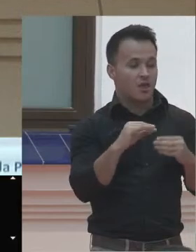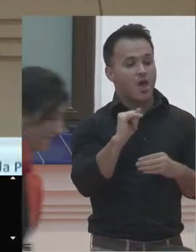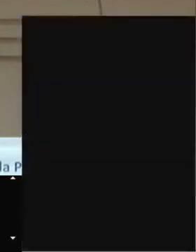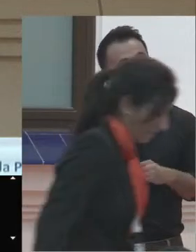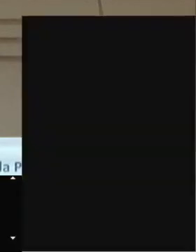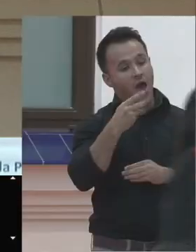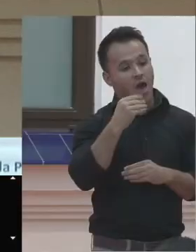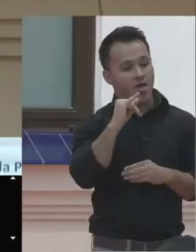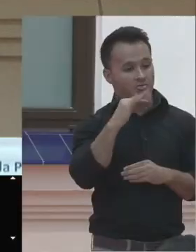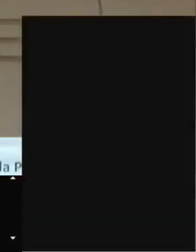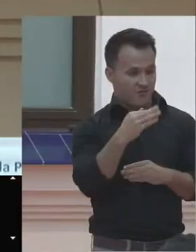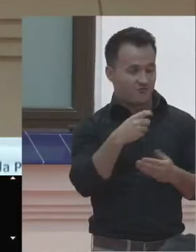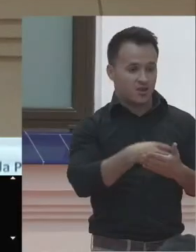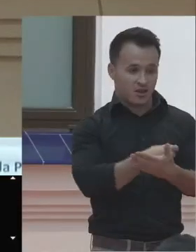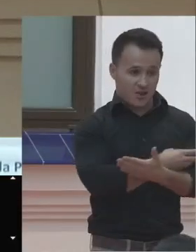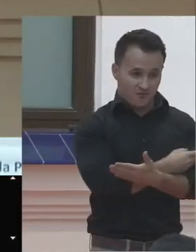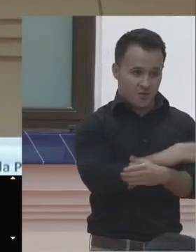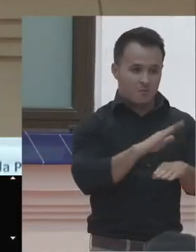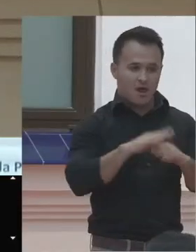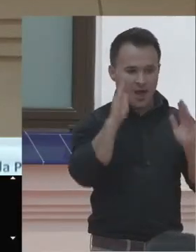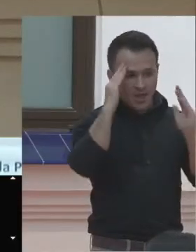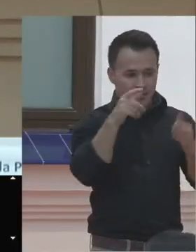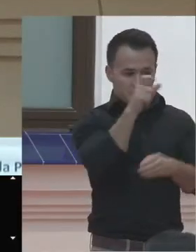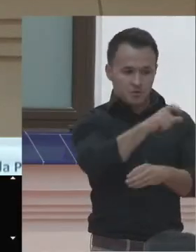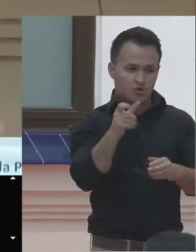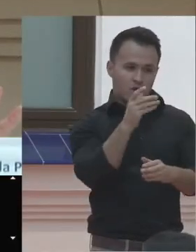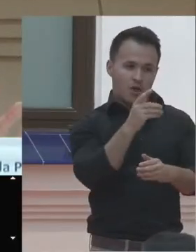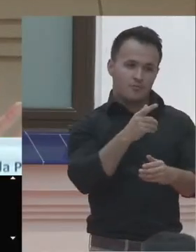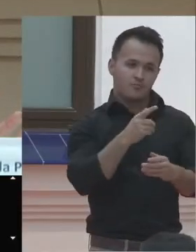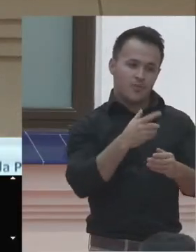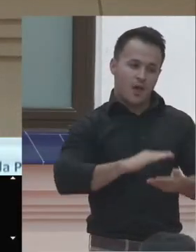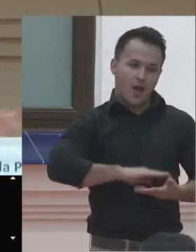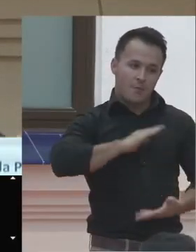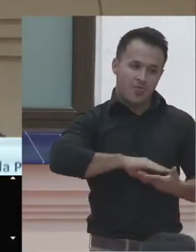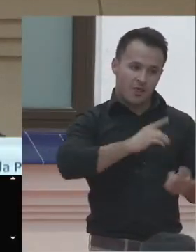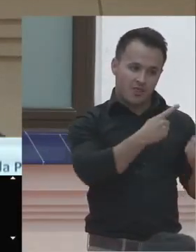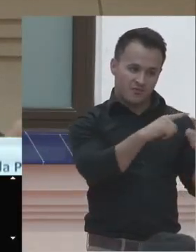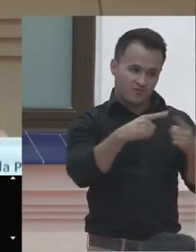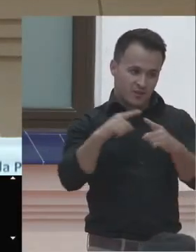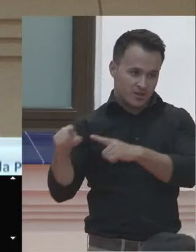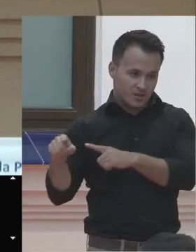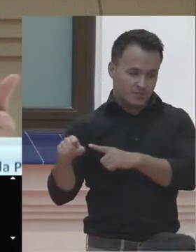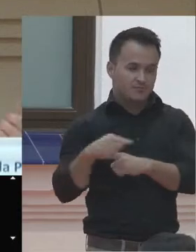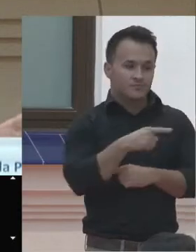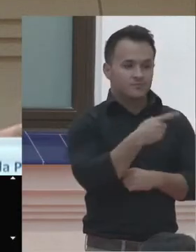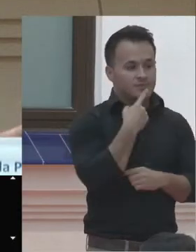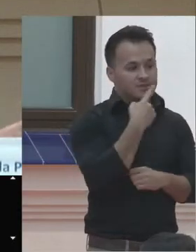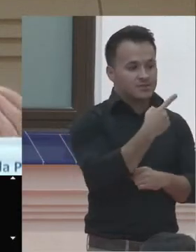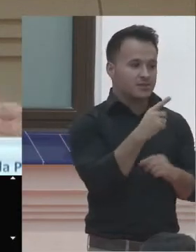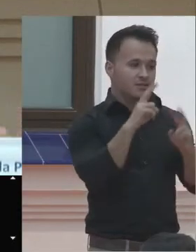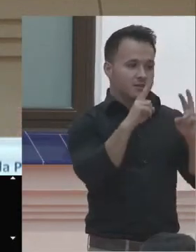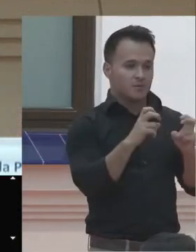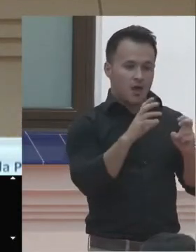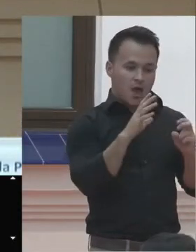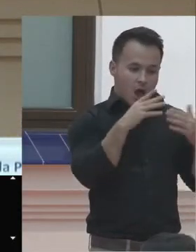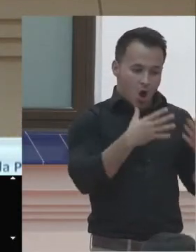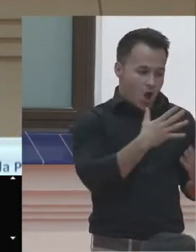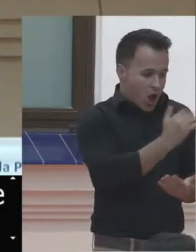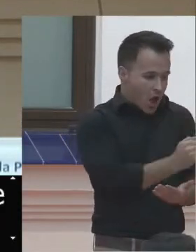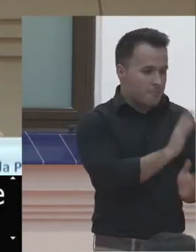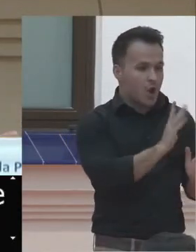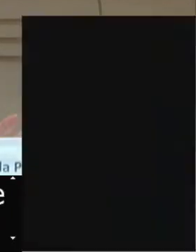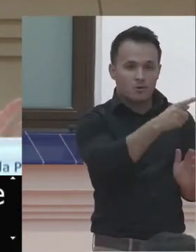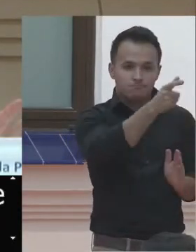para poder atender a personas con diferente capacidad, y hablando de lo que existe y no se